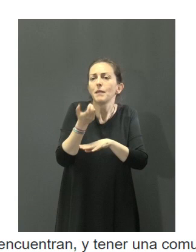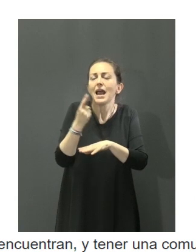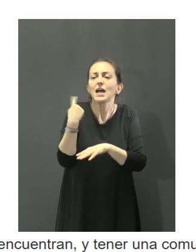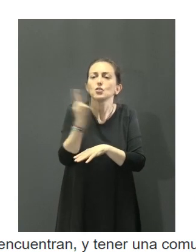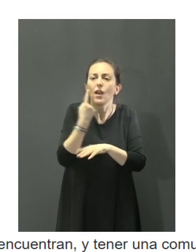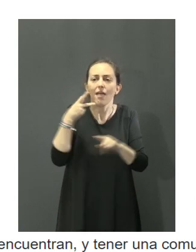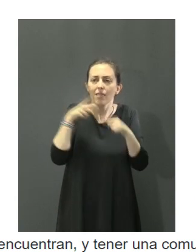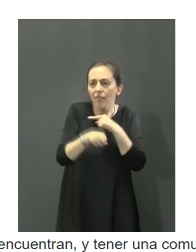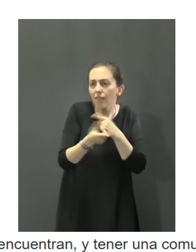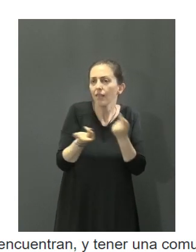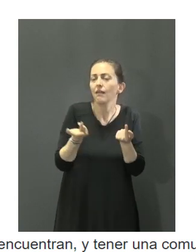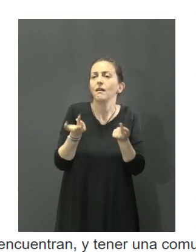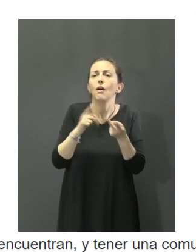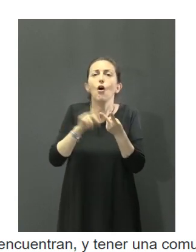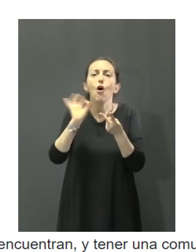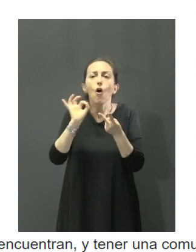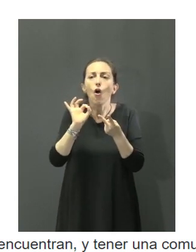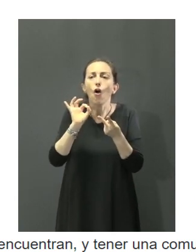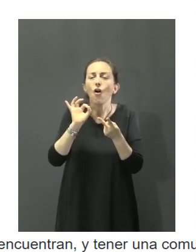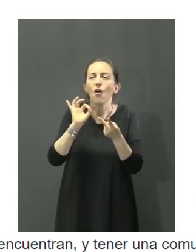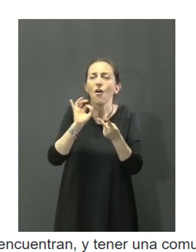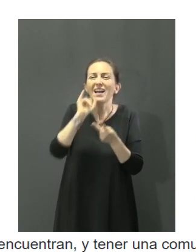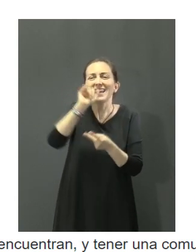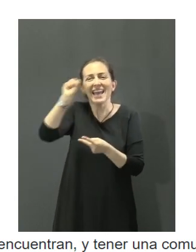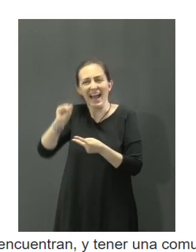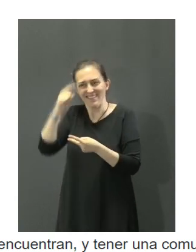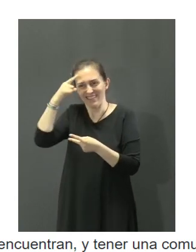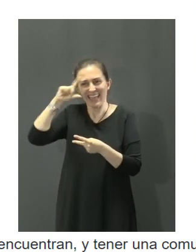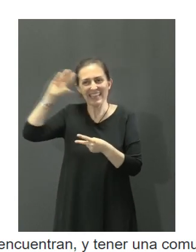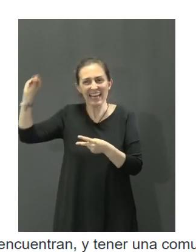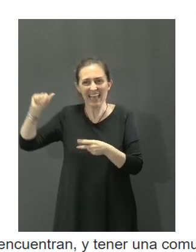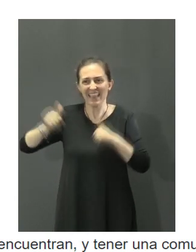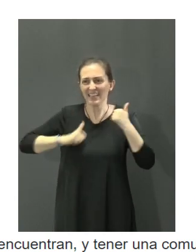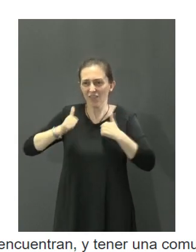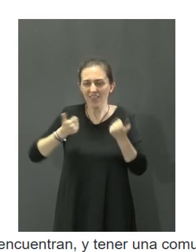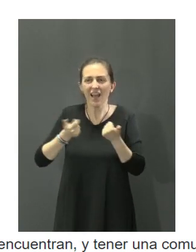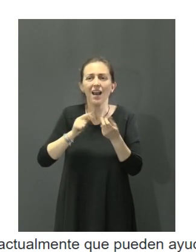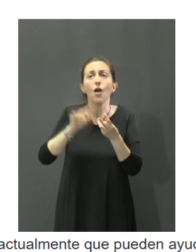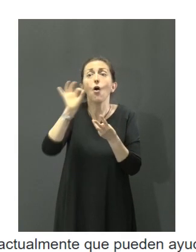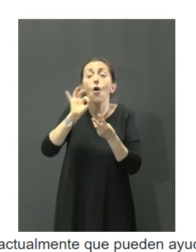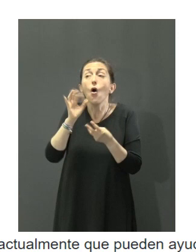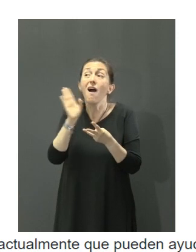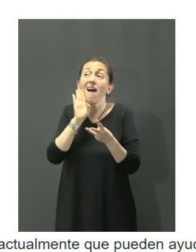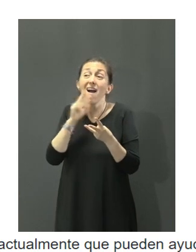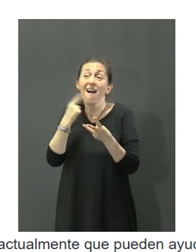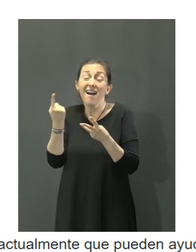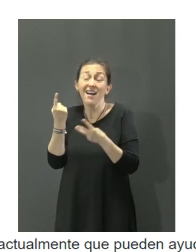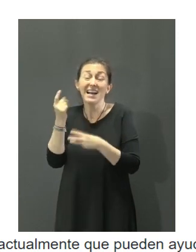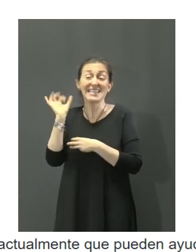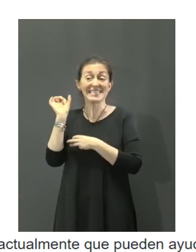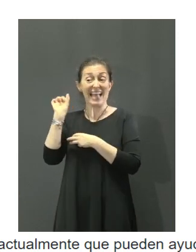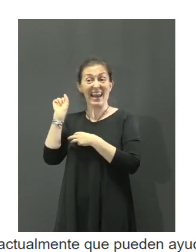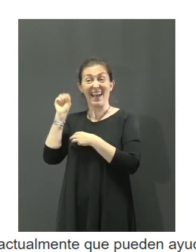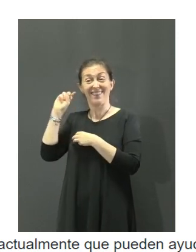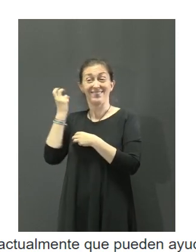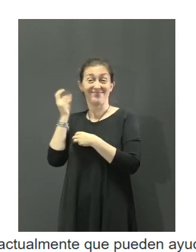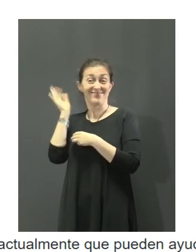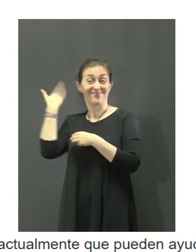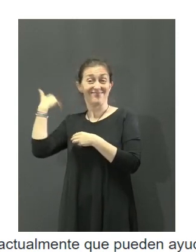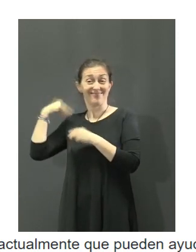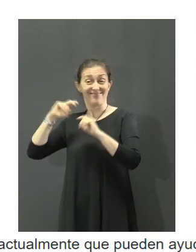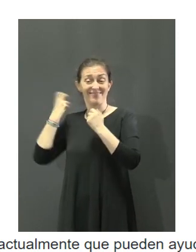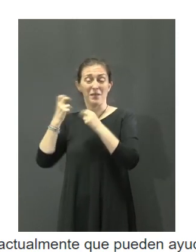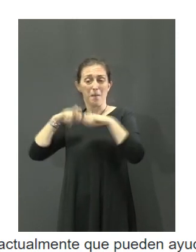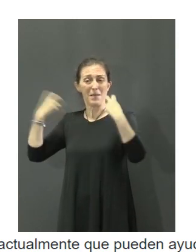la soledad no deseada, la inteligencia artificial, y algo también que comentaba Sara en la anterior